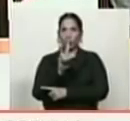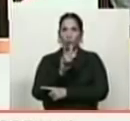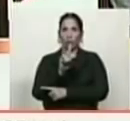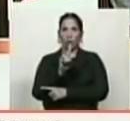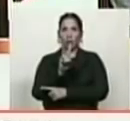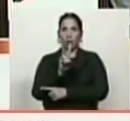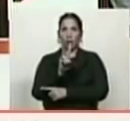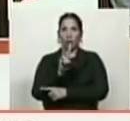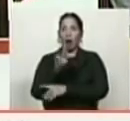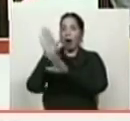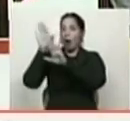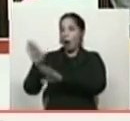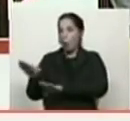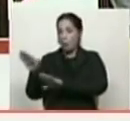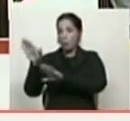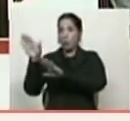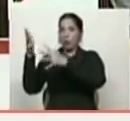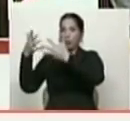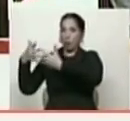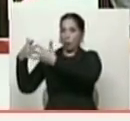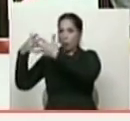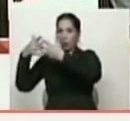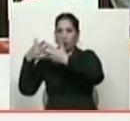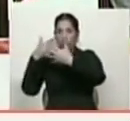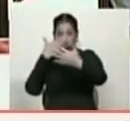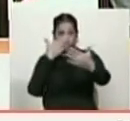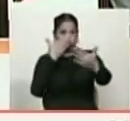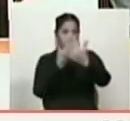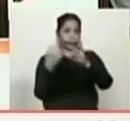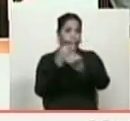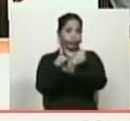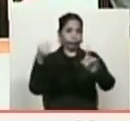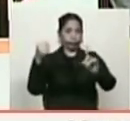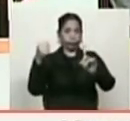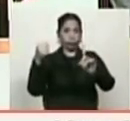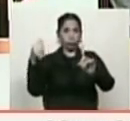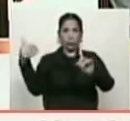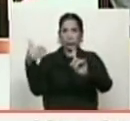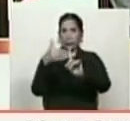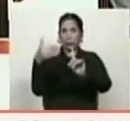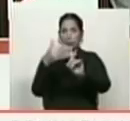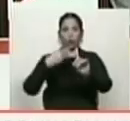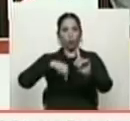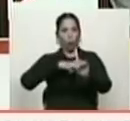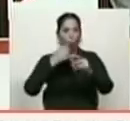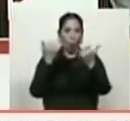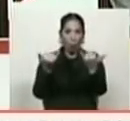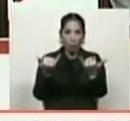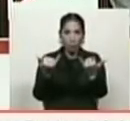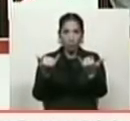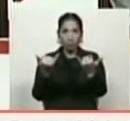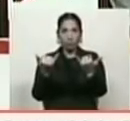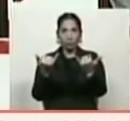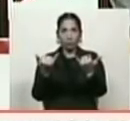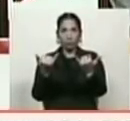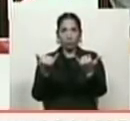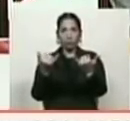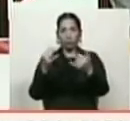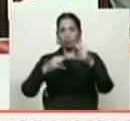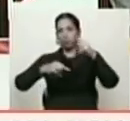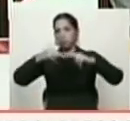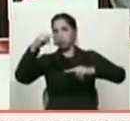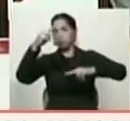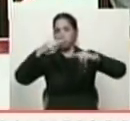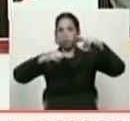norte. Frente a ese brutal ataque, estamos en este momento en una construcción